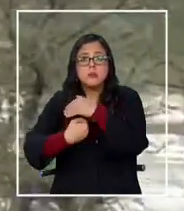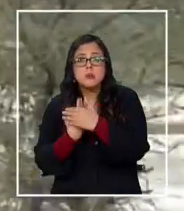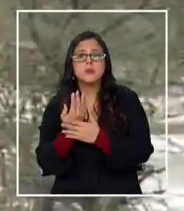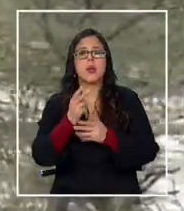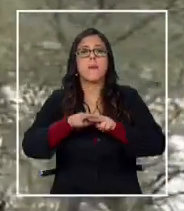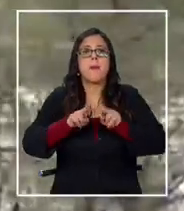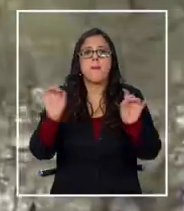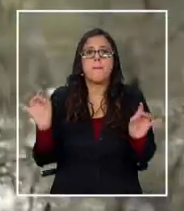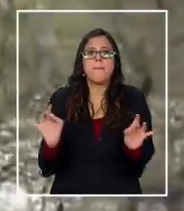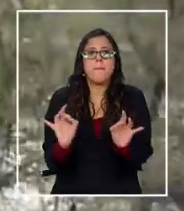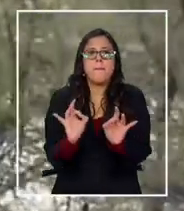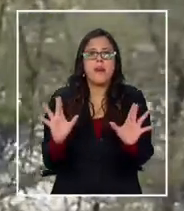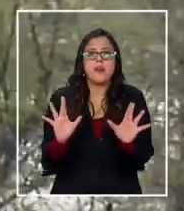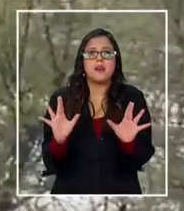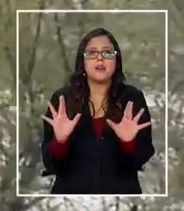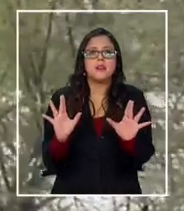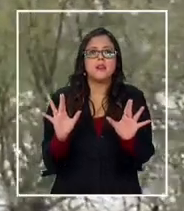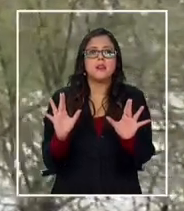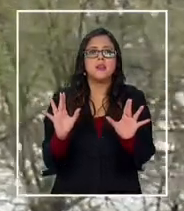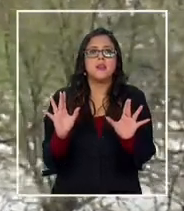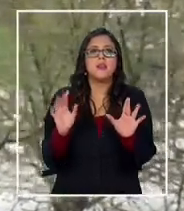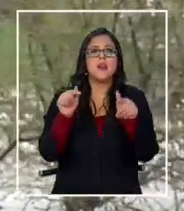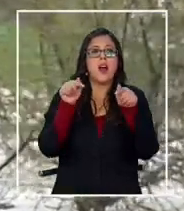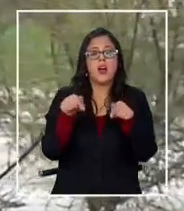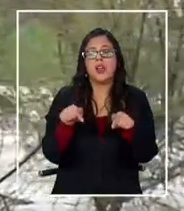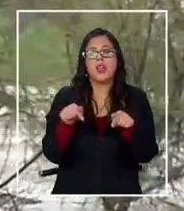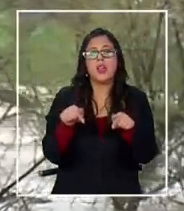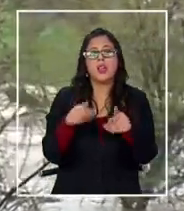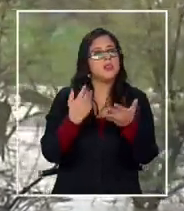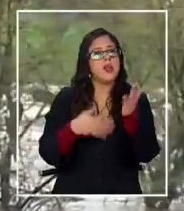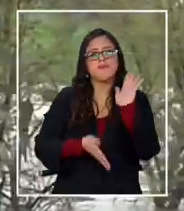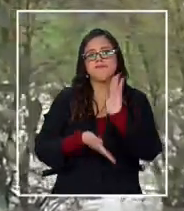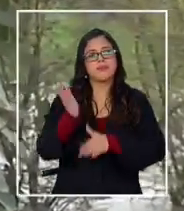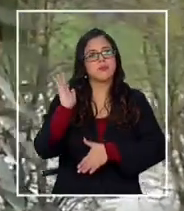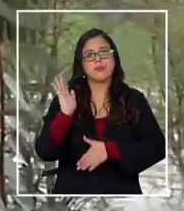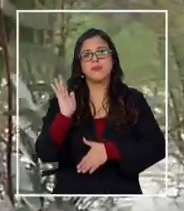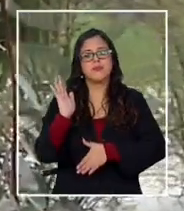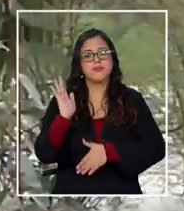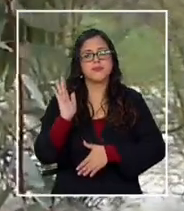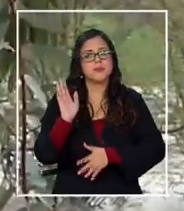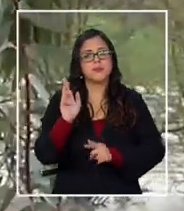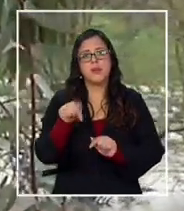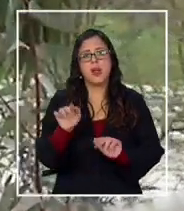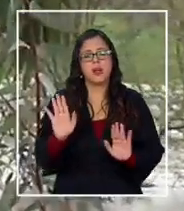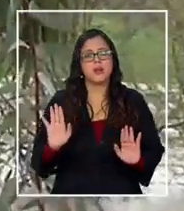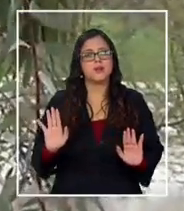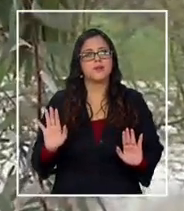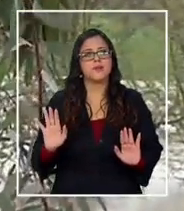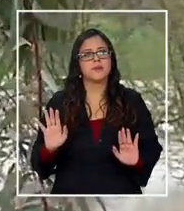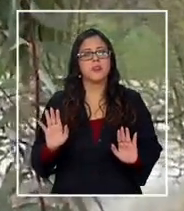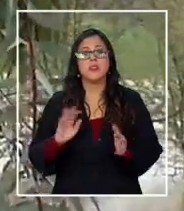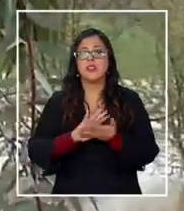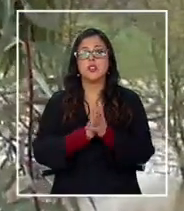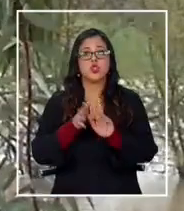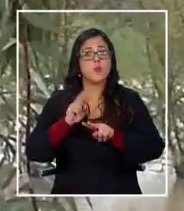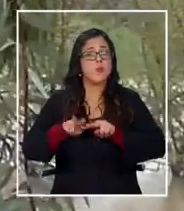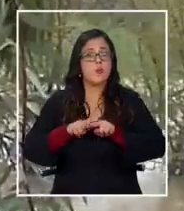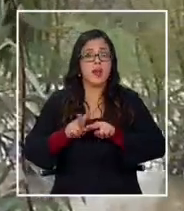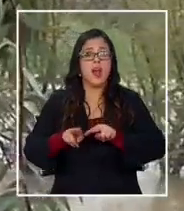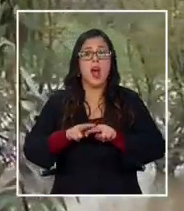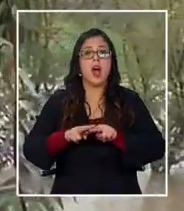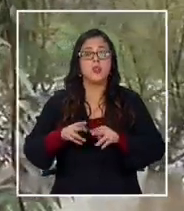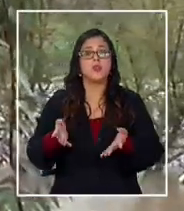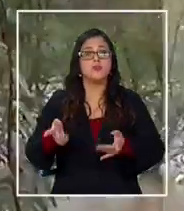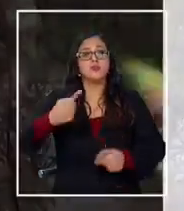ante cualquier mínima señal terminar ya saliendo de este lugar. Está todo preparado, por decirlo de alguna